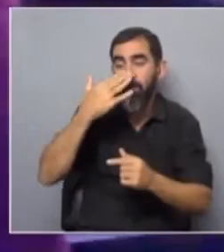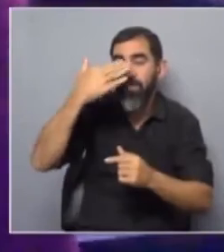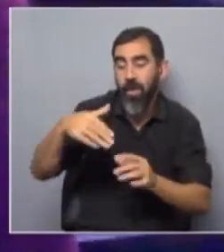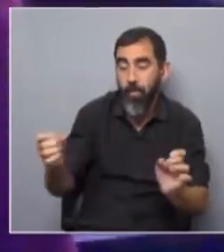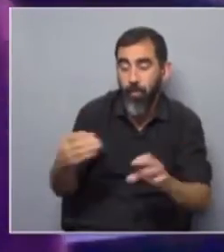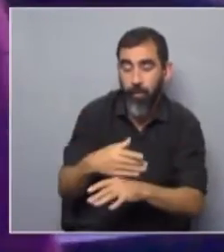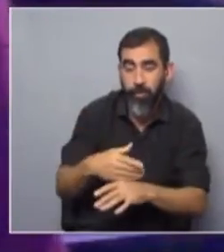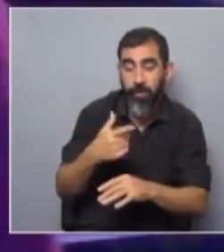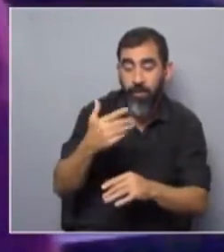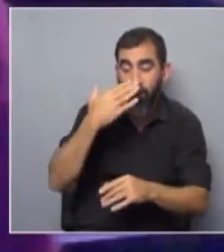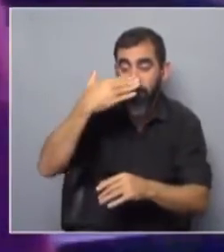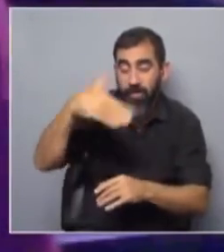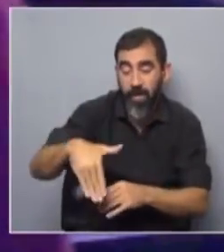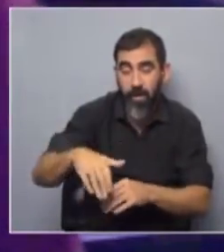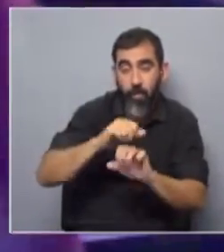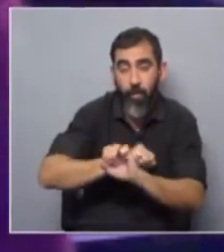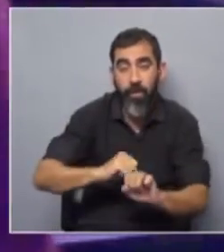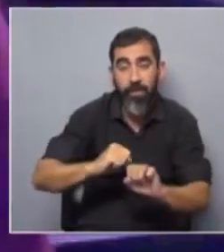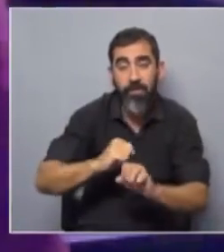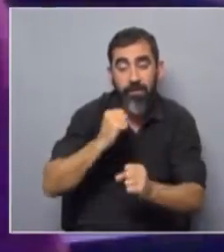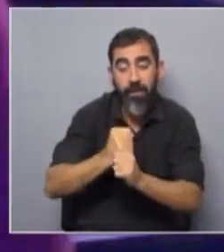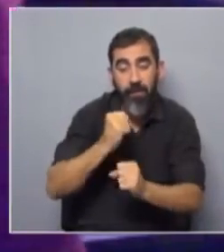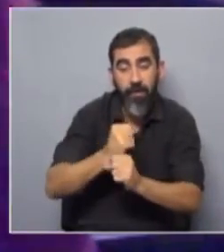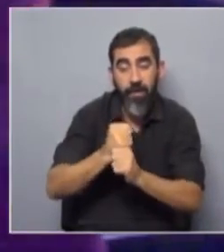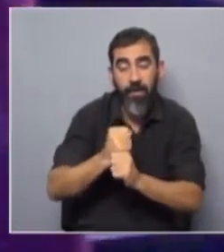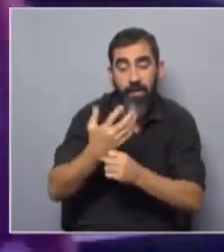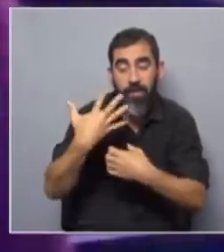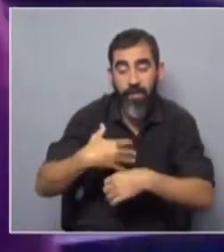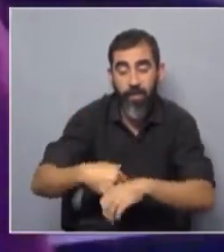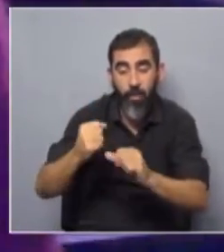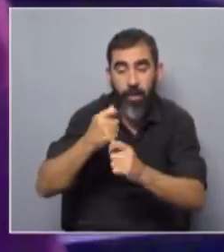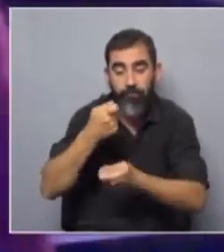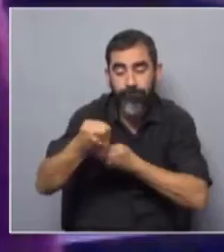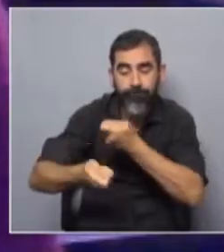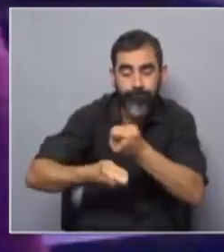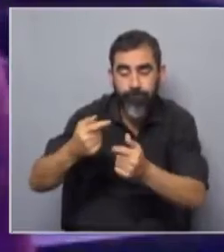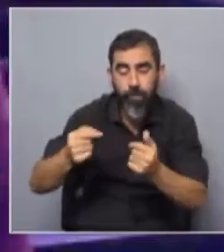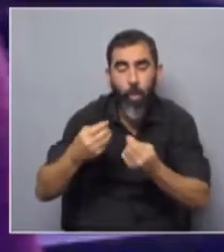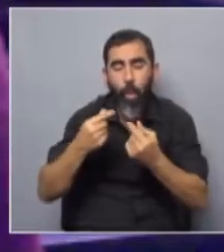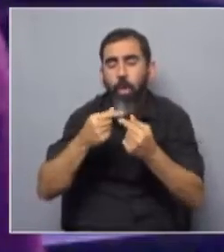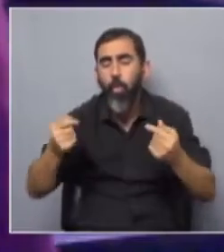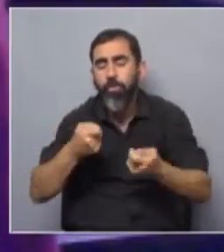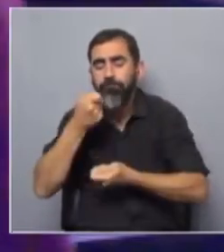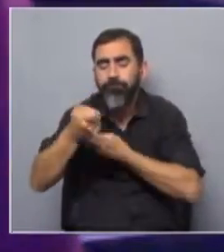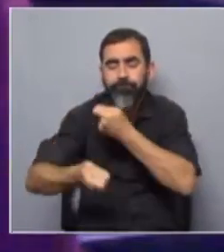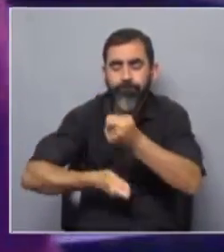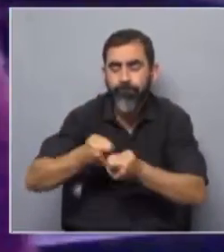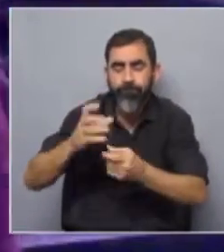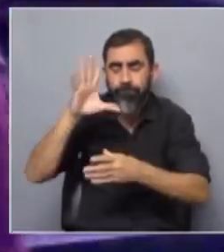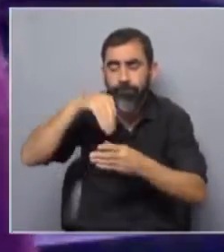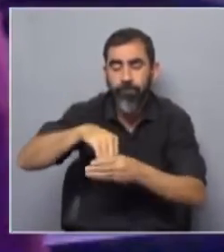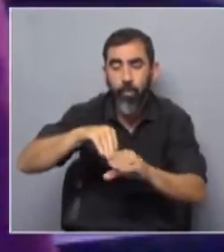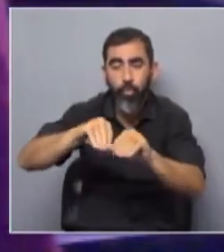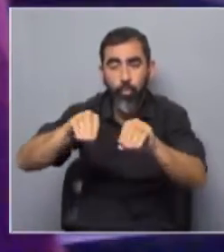De ese producto final trabajamos en identificar los ingredientes, qué elementos componen